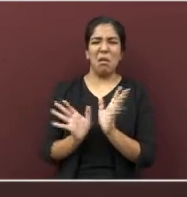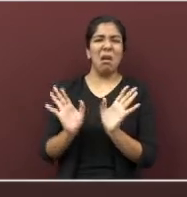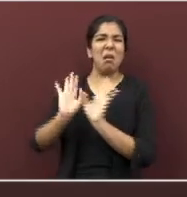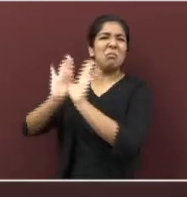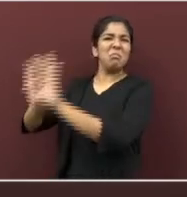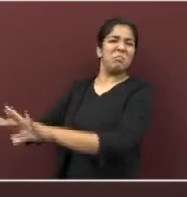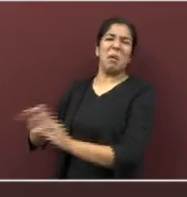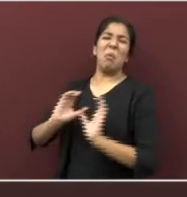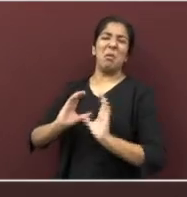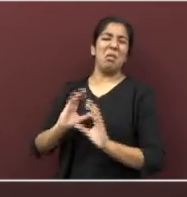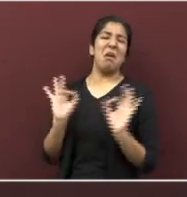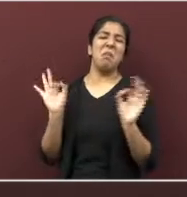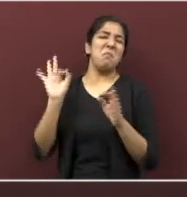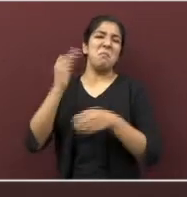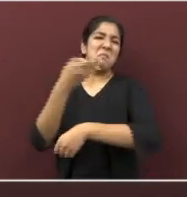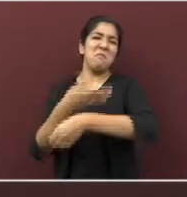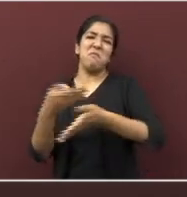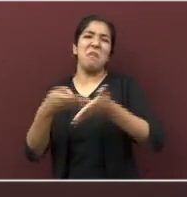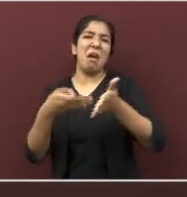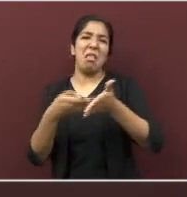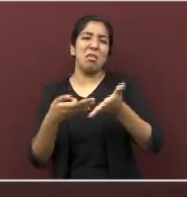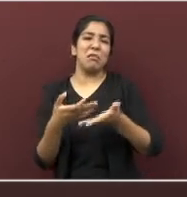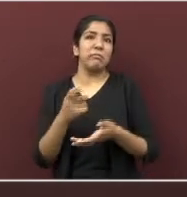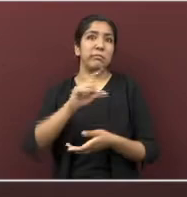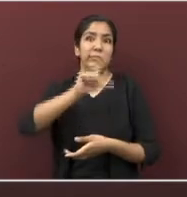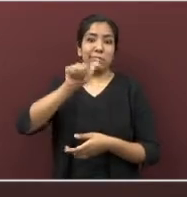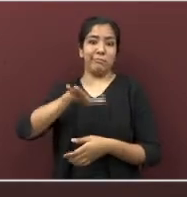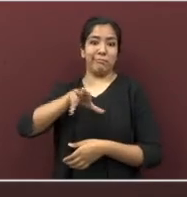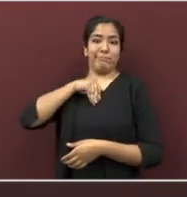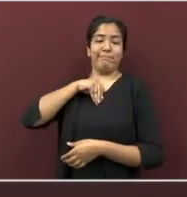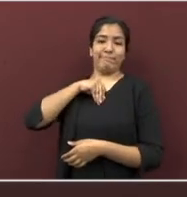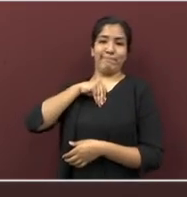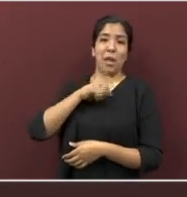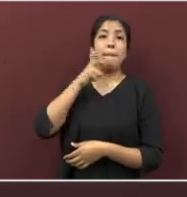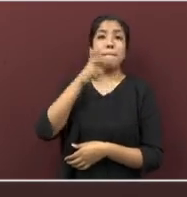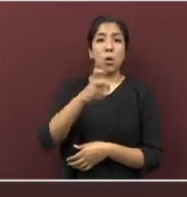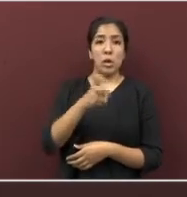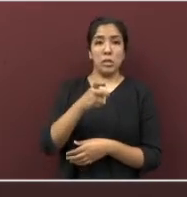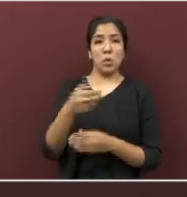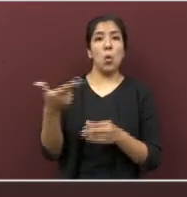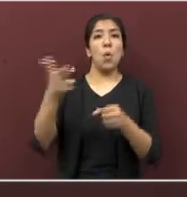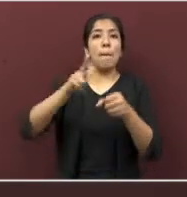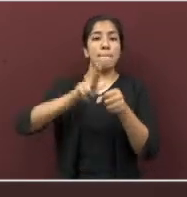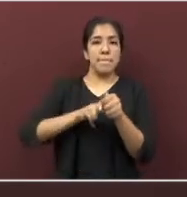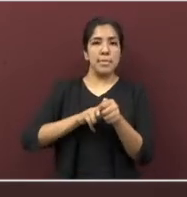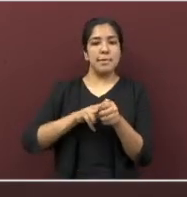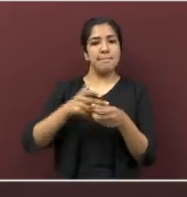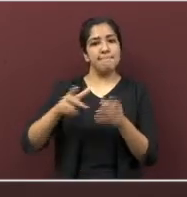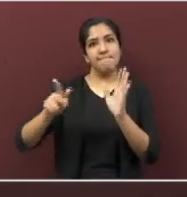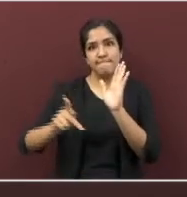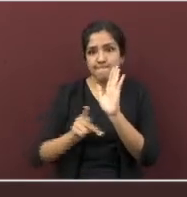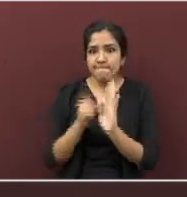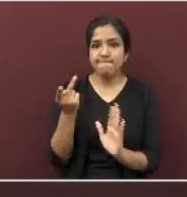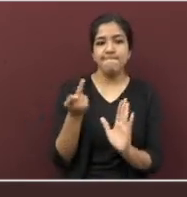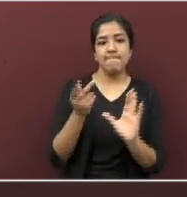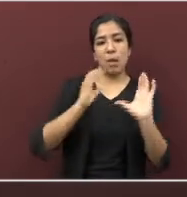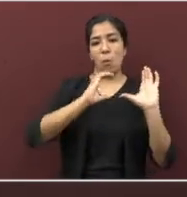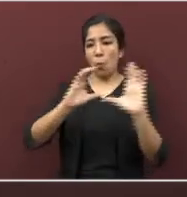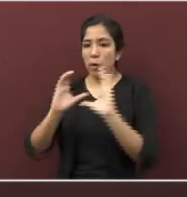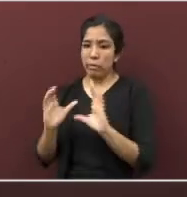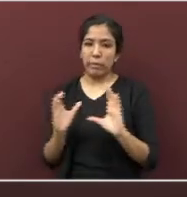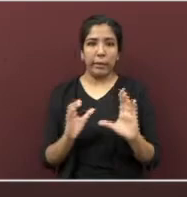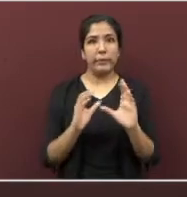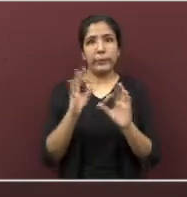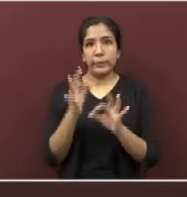al día de hoy la ocupación en los hospitales reconvertidos para la atención de kobe 19 es la siguiente